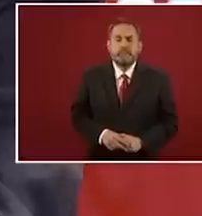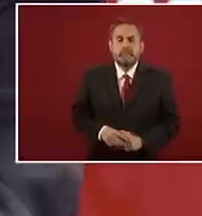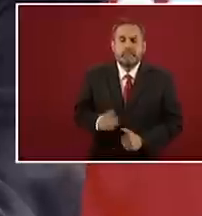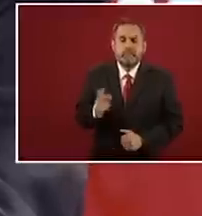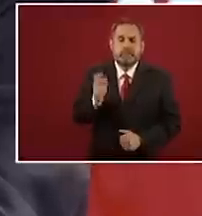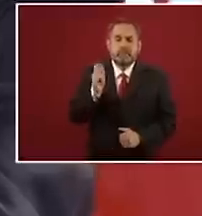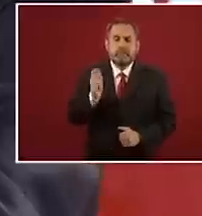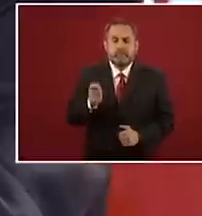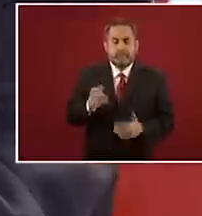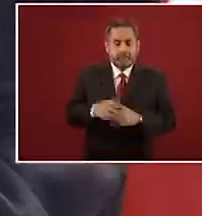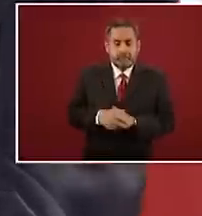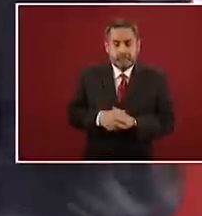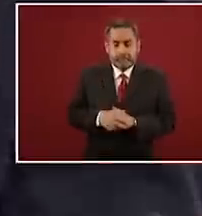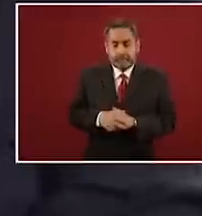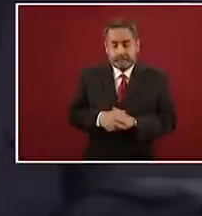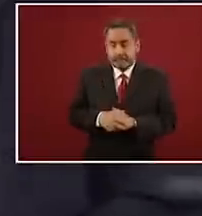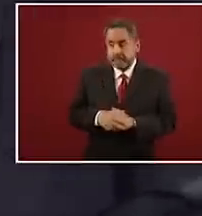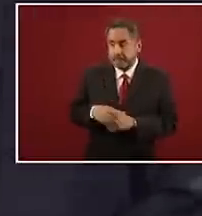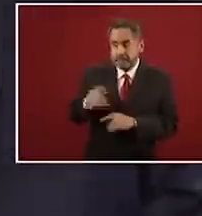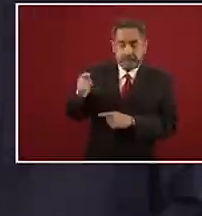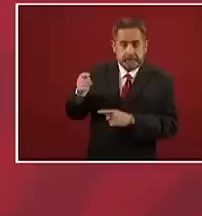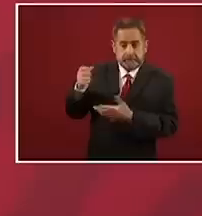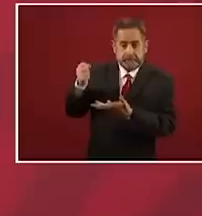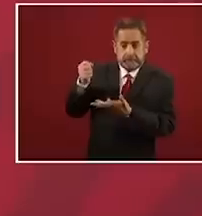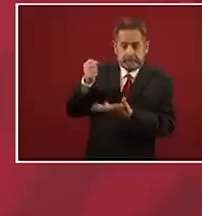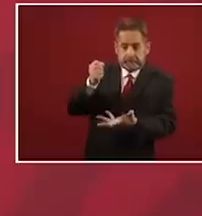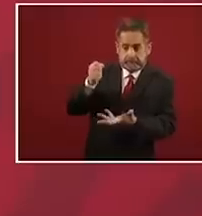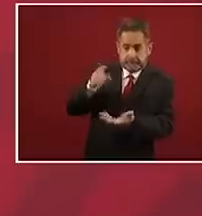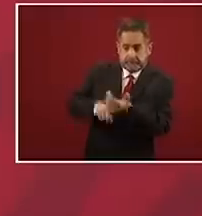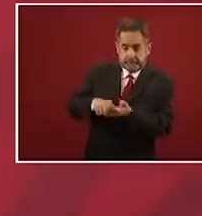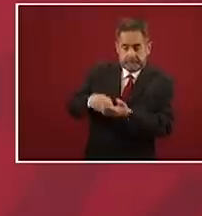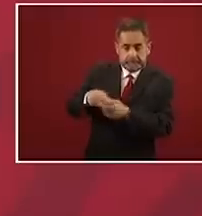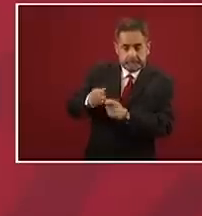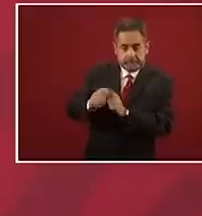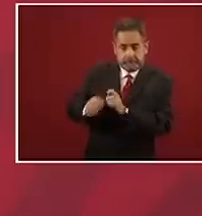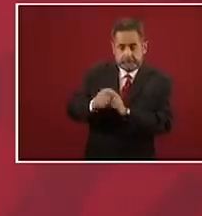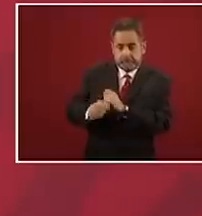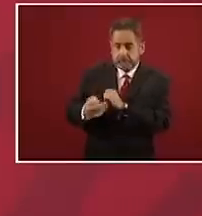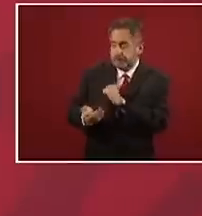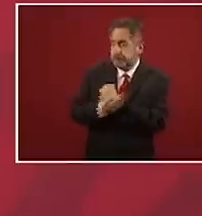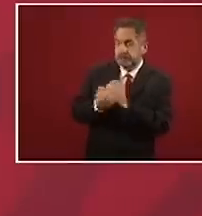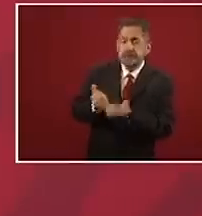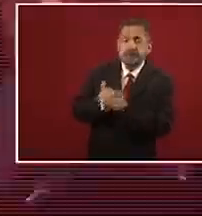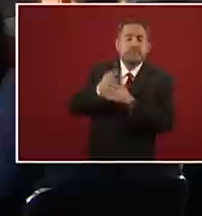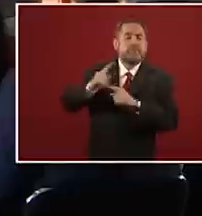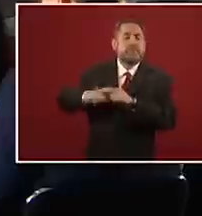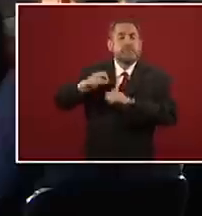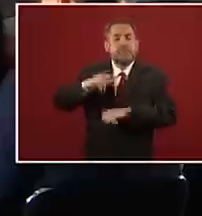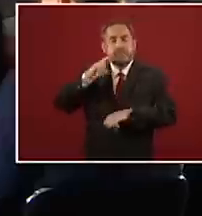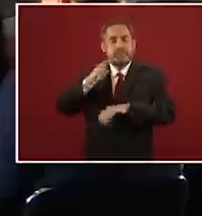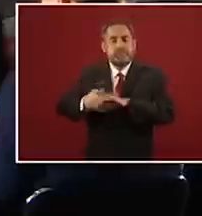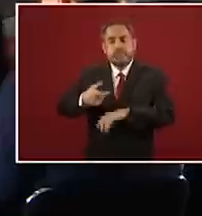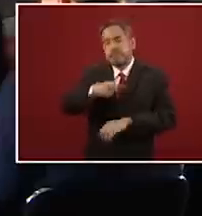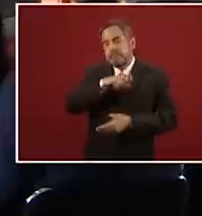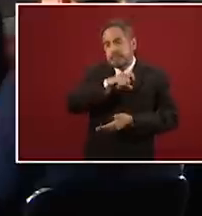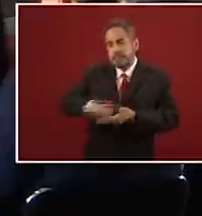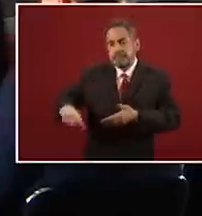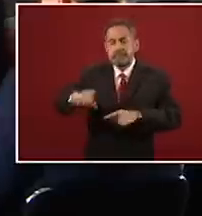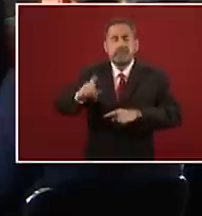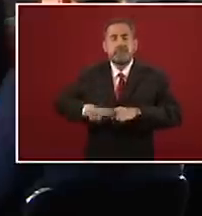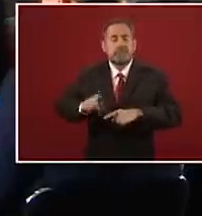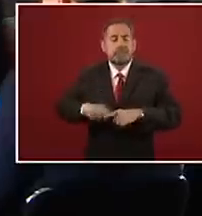Entonces, el financiamiento pues corrió a cargo